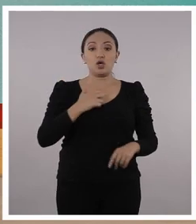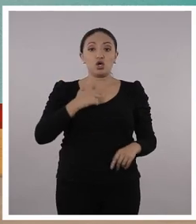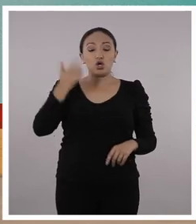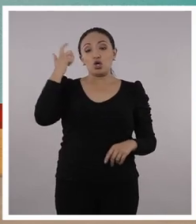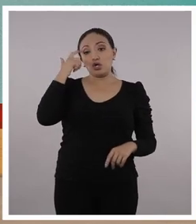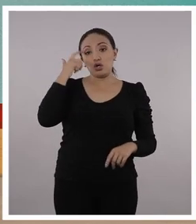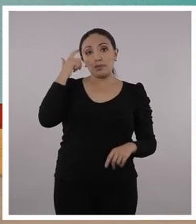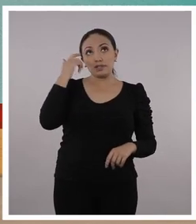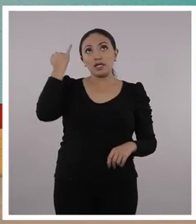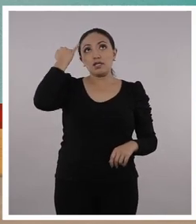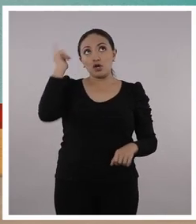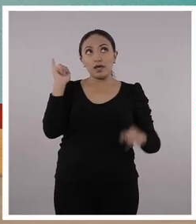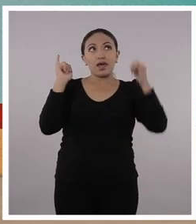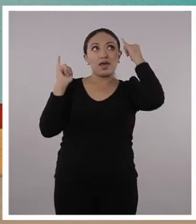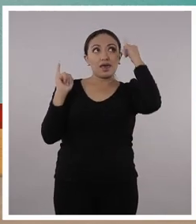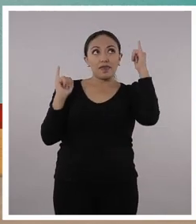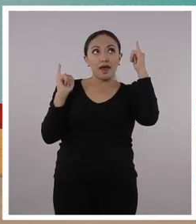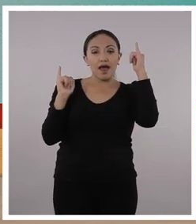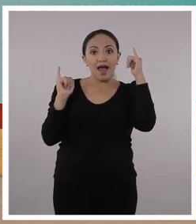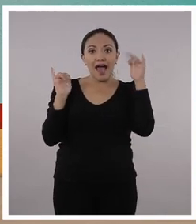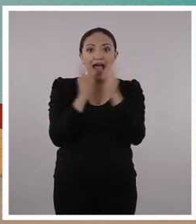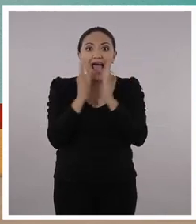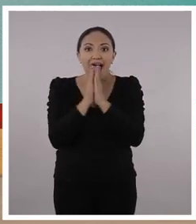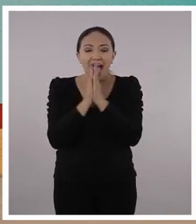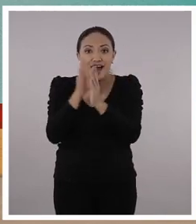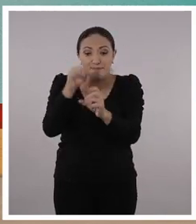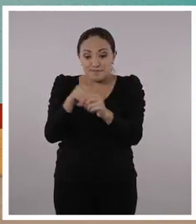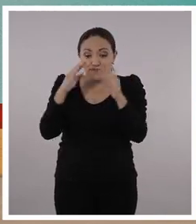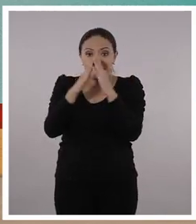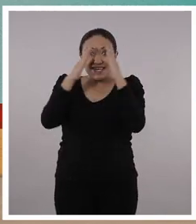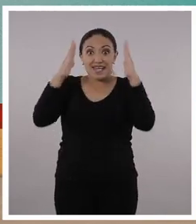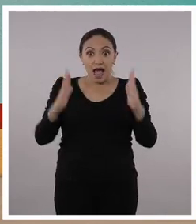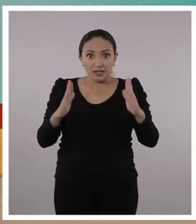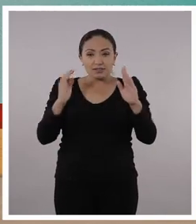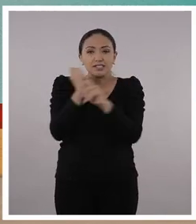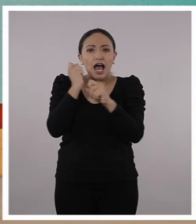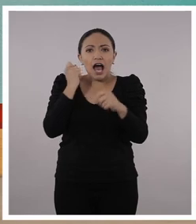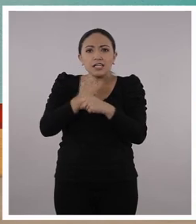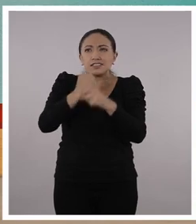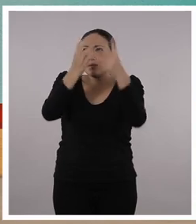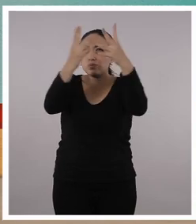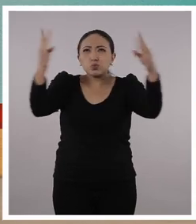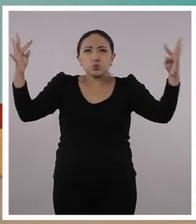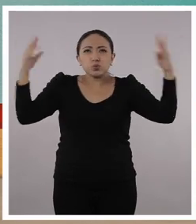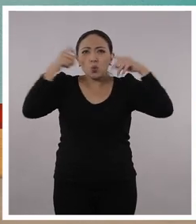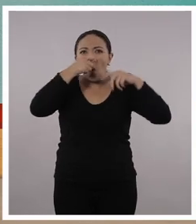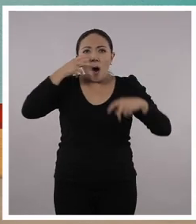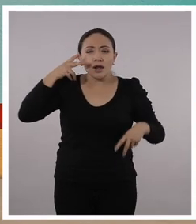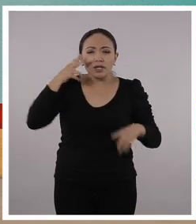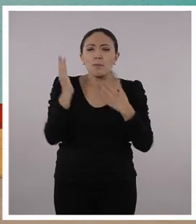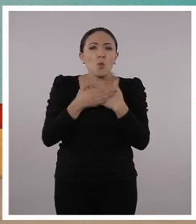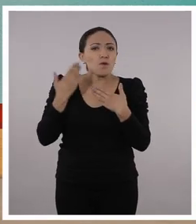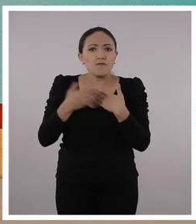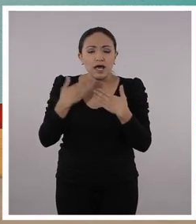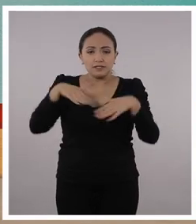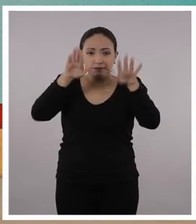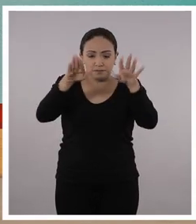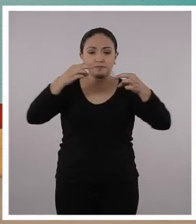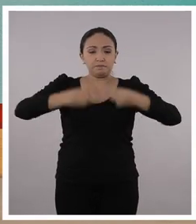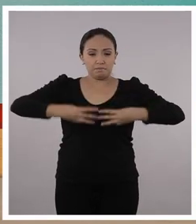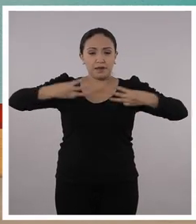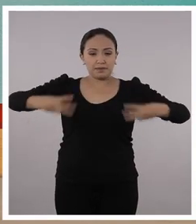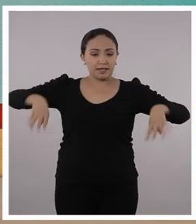Estaba pensando que sería una gran idea hacer una selva en casa. ¿Y ustedes quieren jugar conmigo? ¡Es muy sencillo!